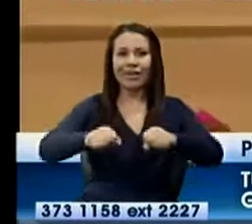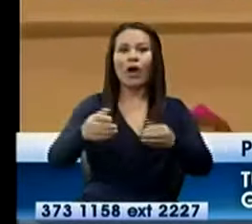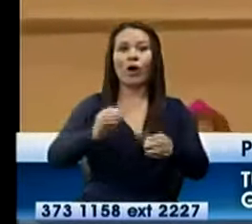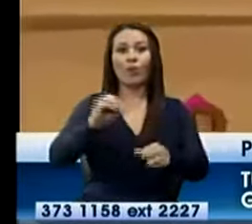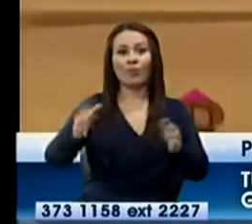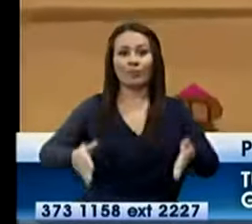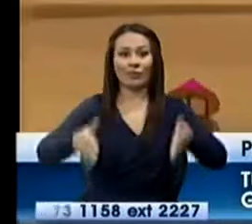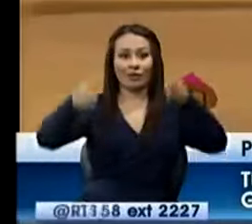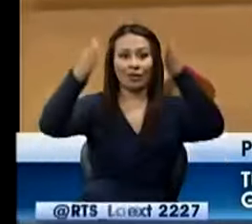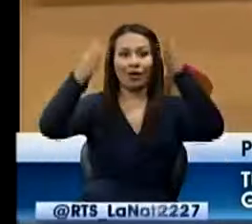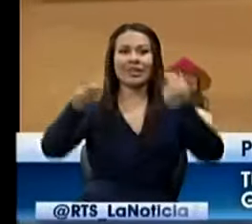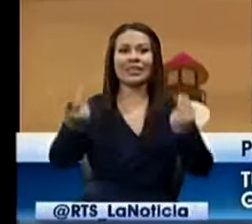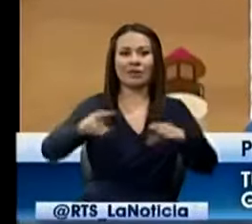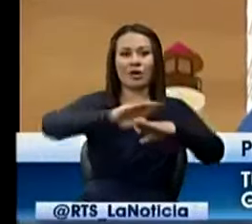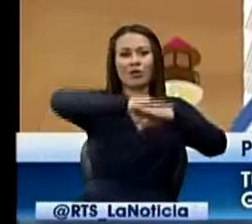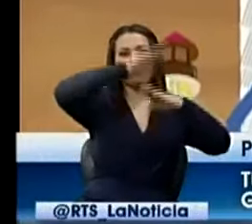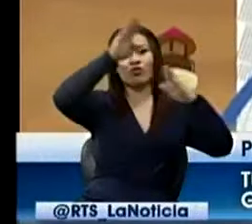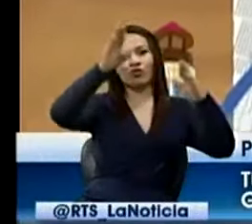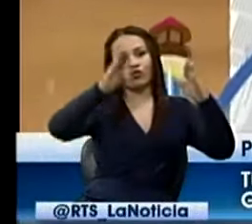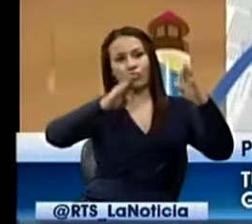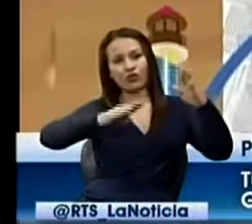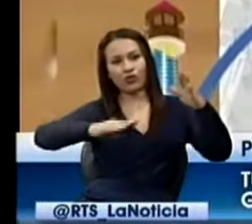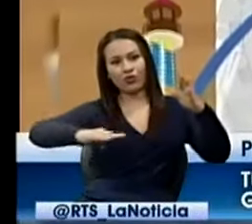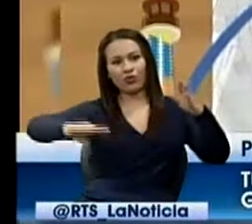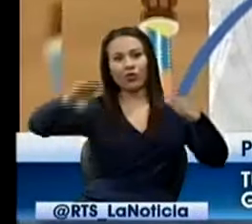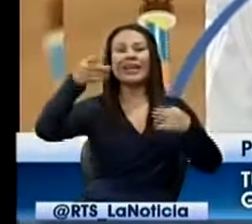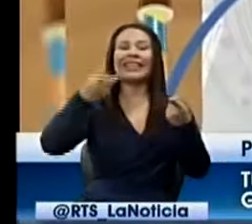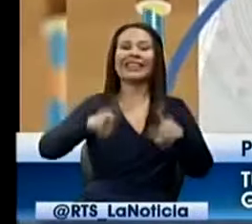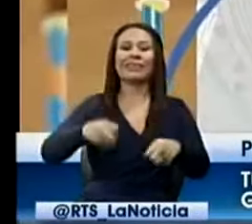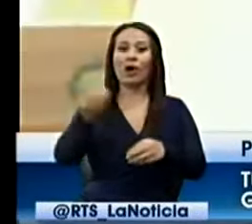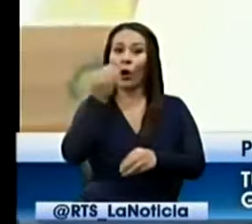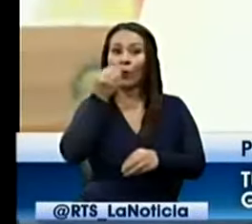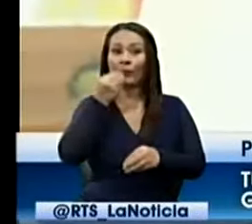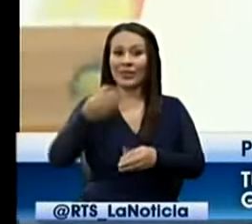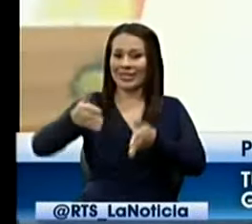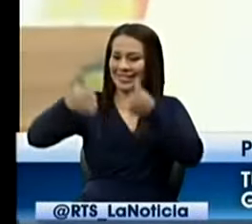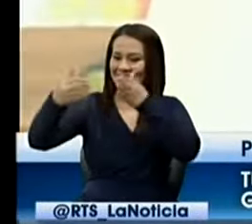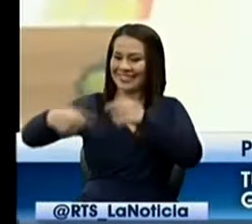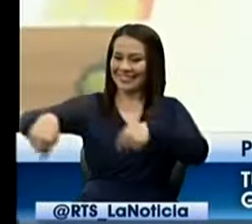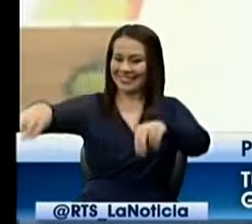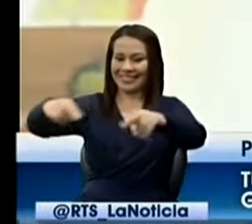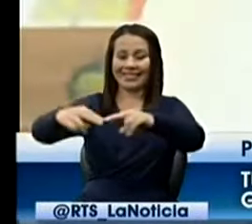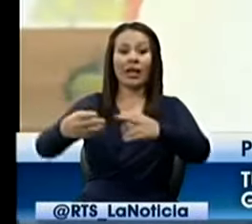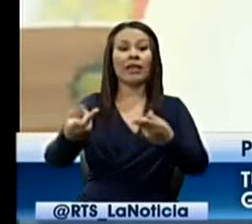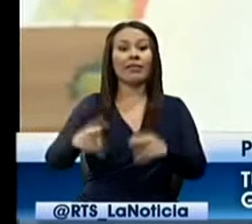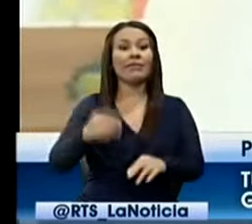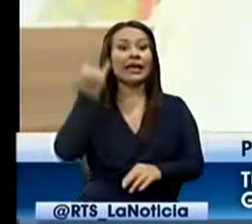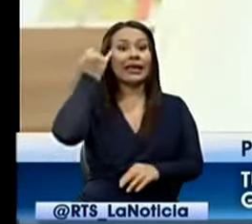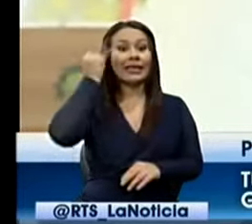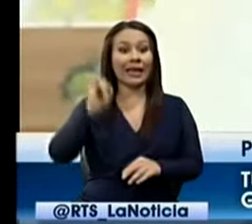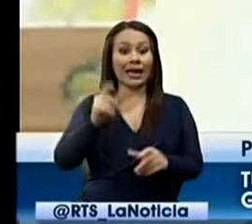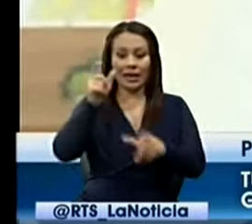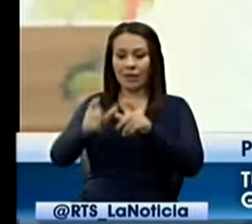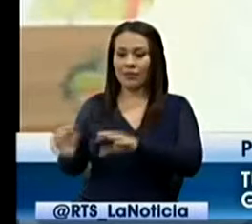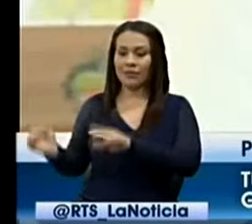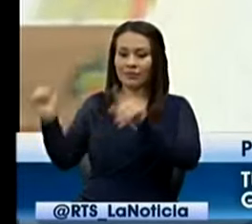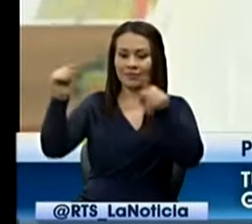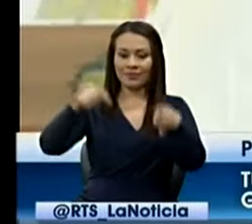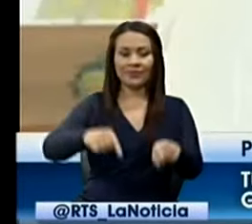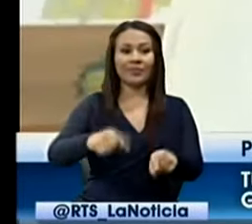torre y una mini montaña rusa así como un área de comida el enfoque es la